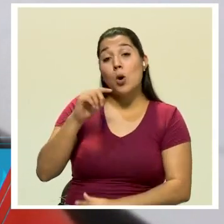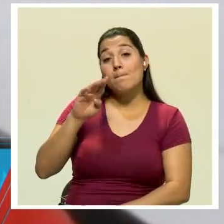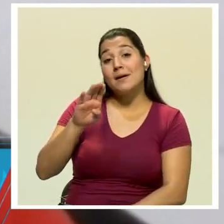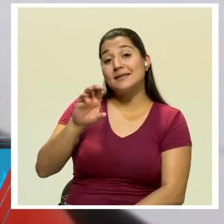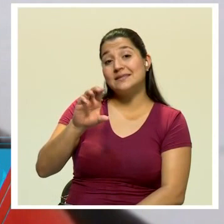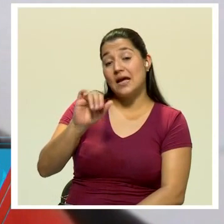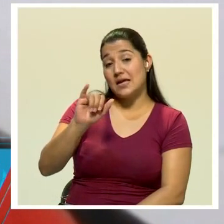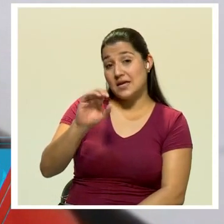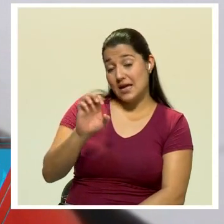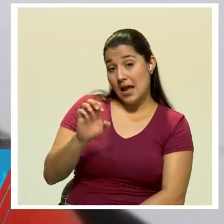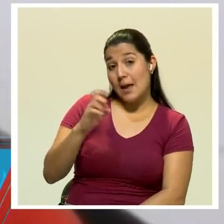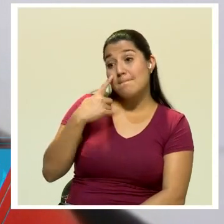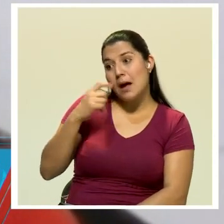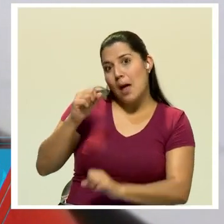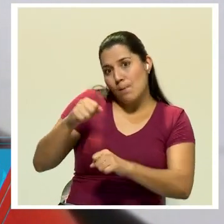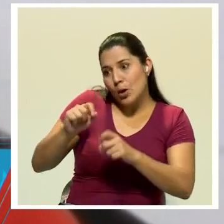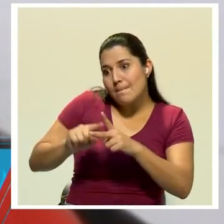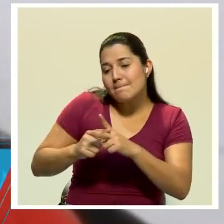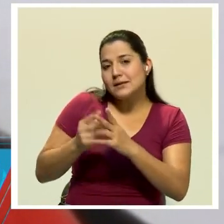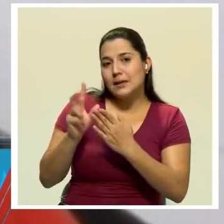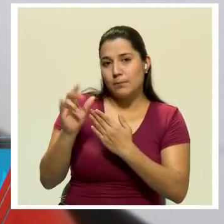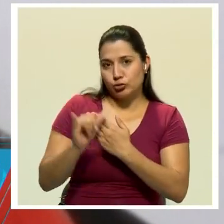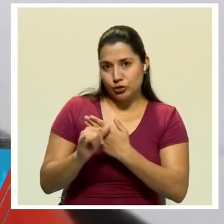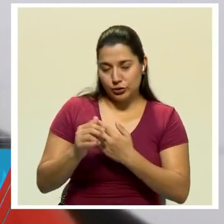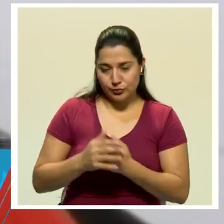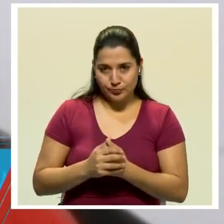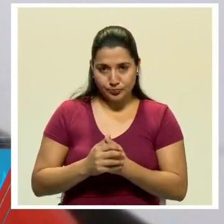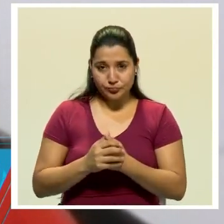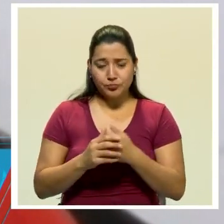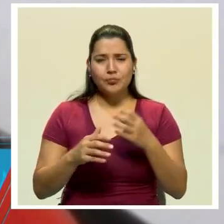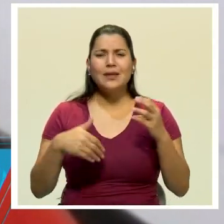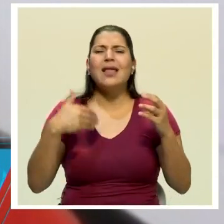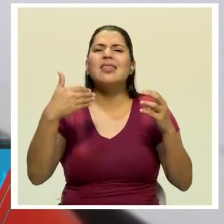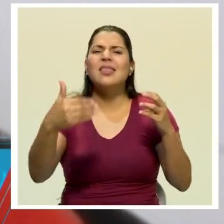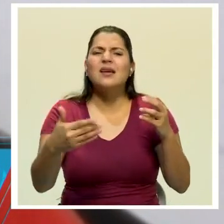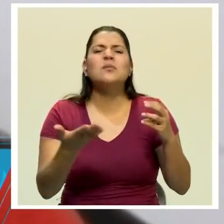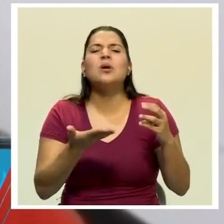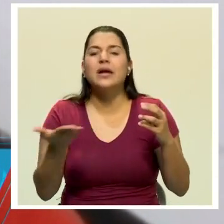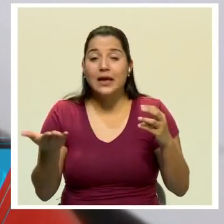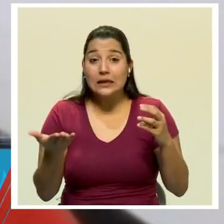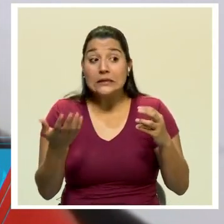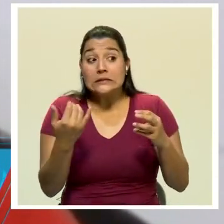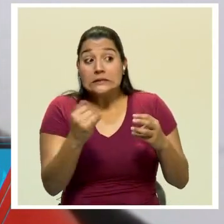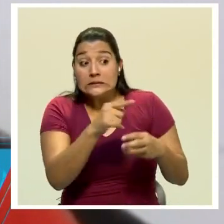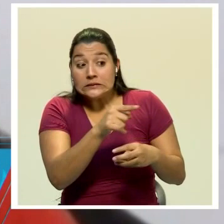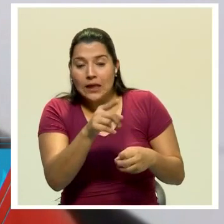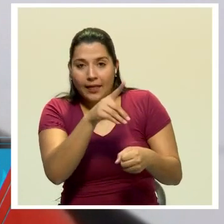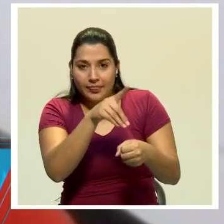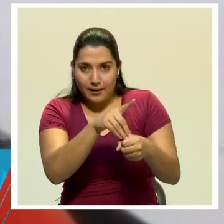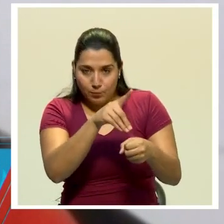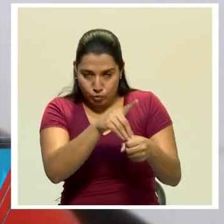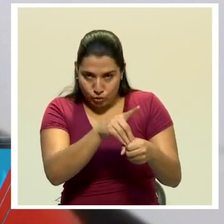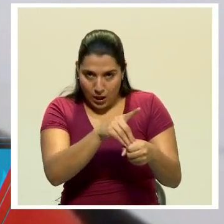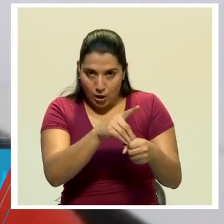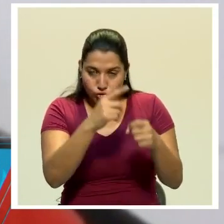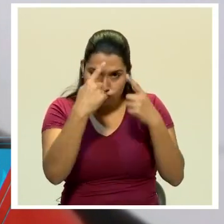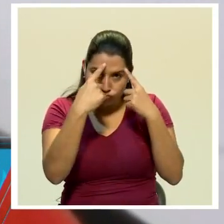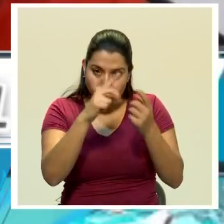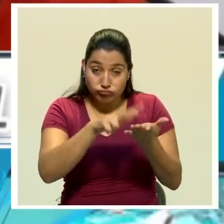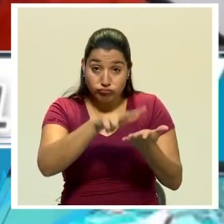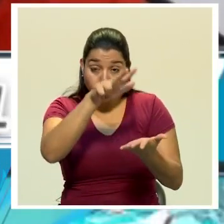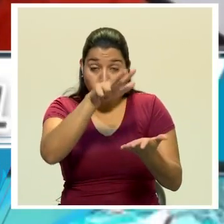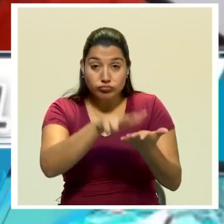la inversión. Paso siguiente, lo que sigue es, una vez si los diputados y las diputadas